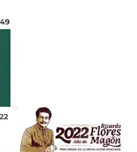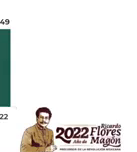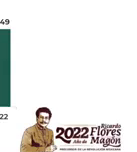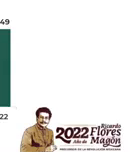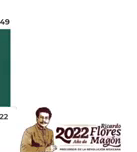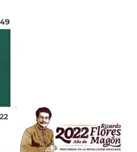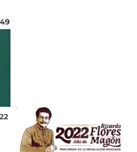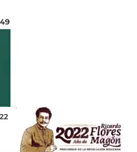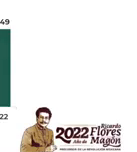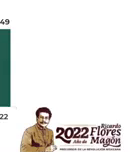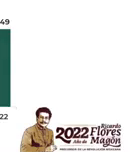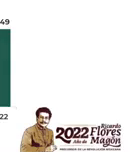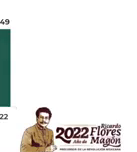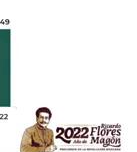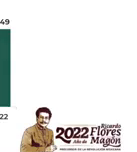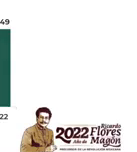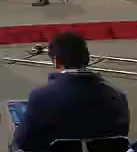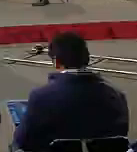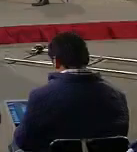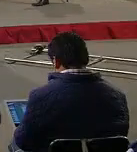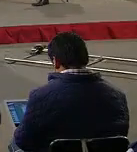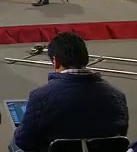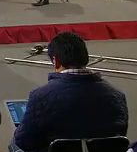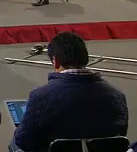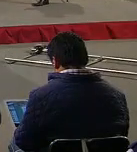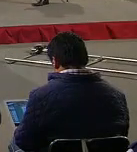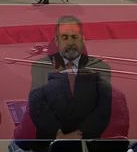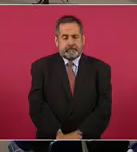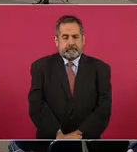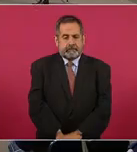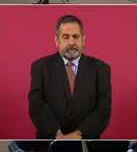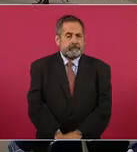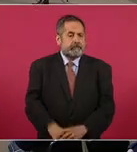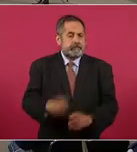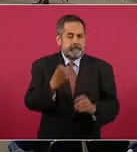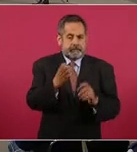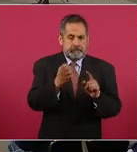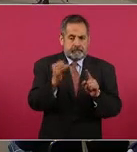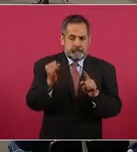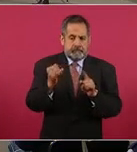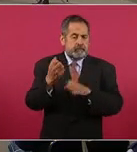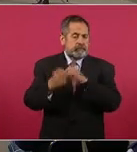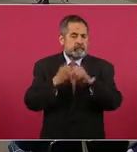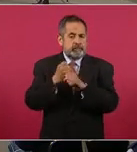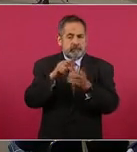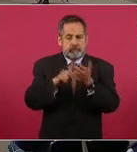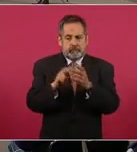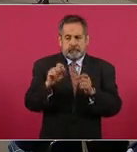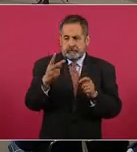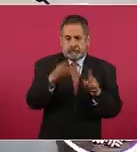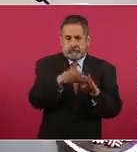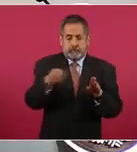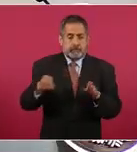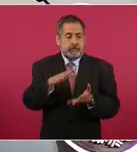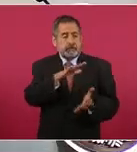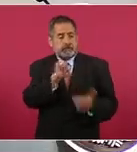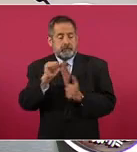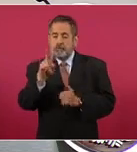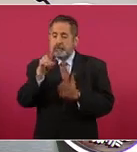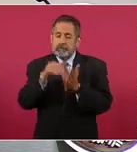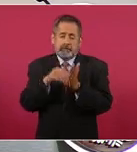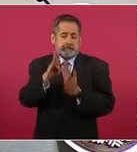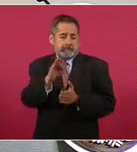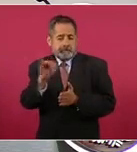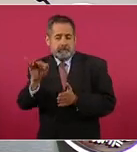ya un incremento considerable. En enero-junio del 2022, la recaudación ascendió a